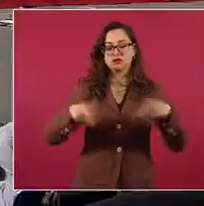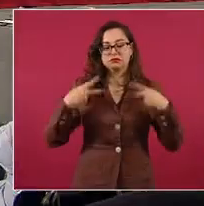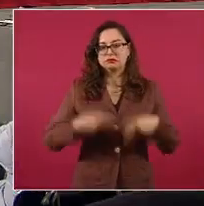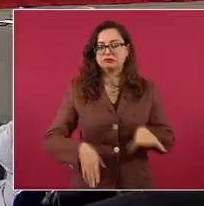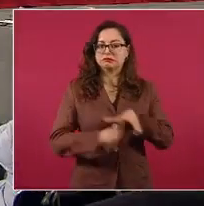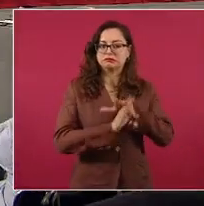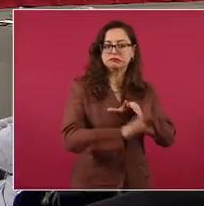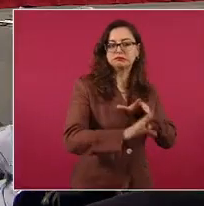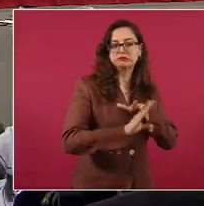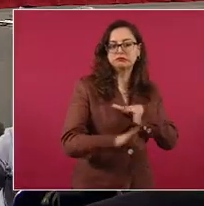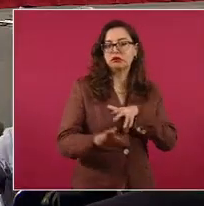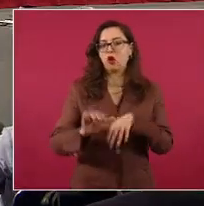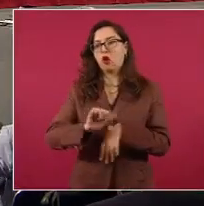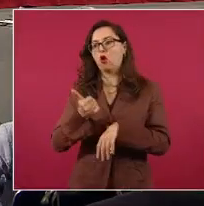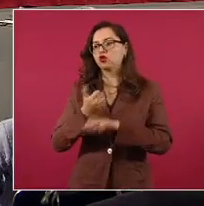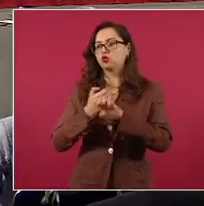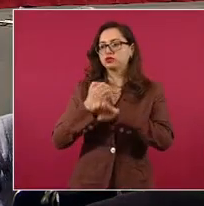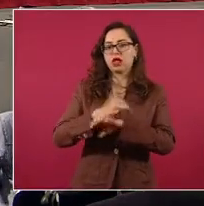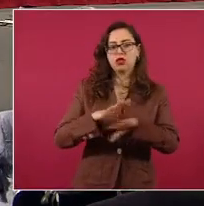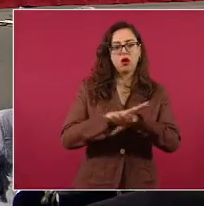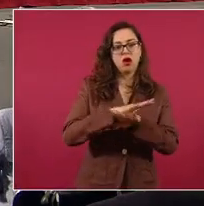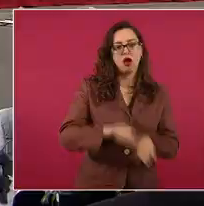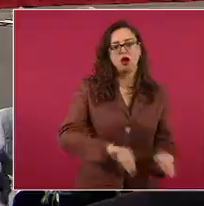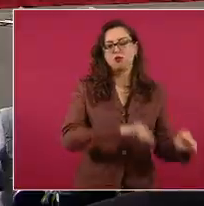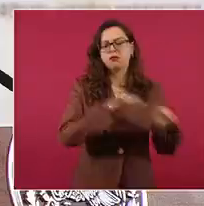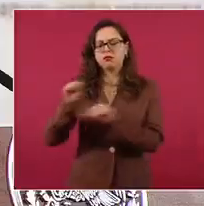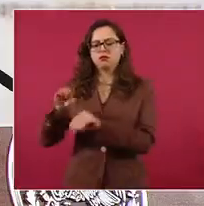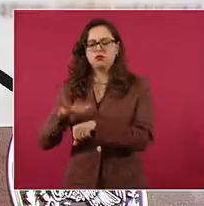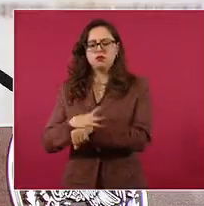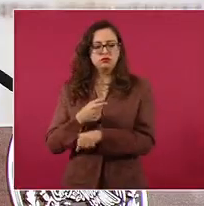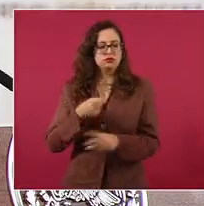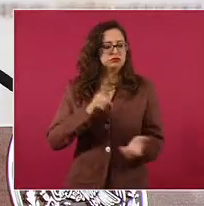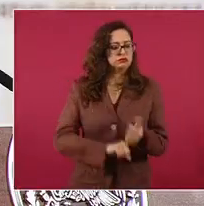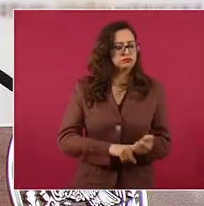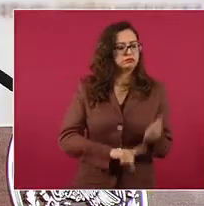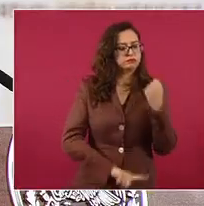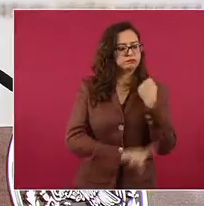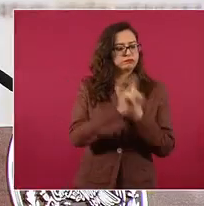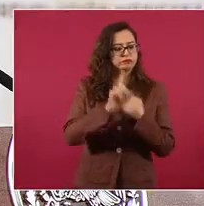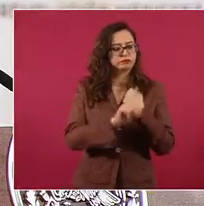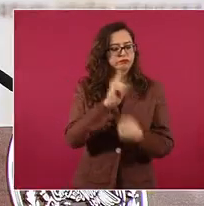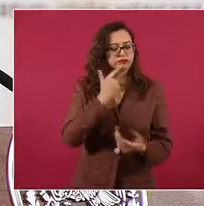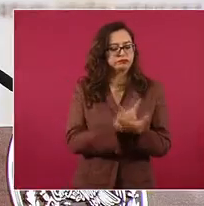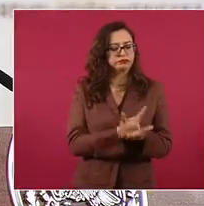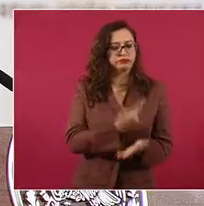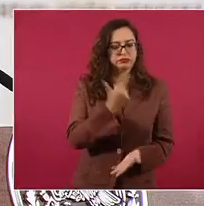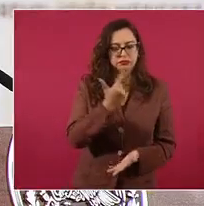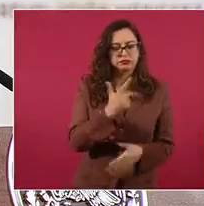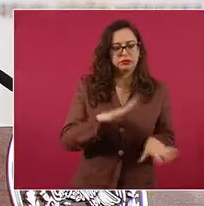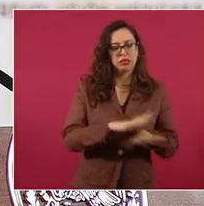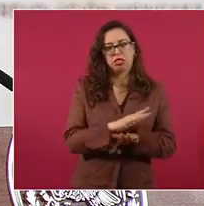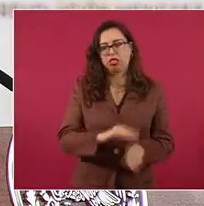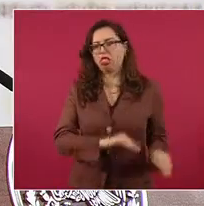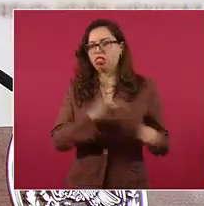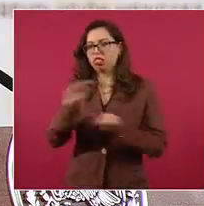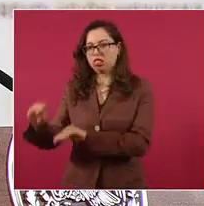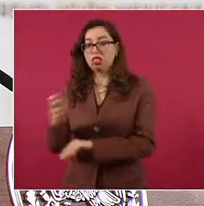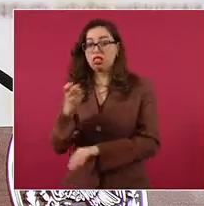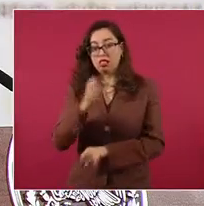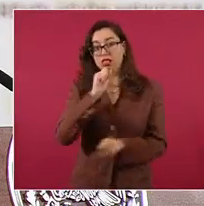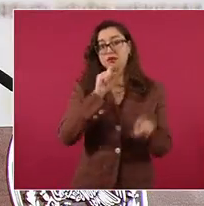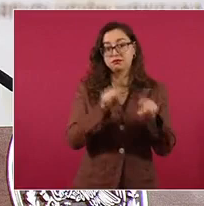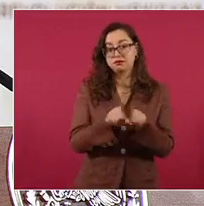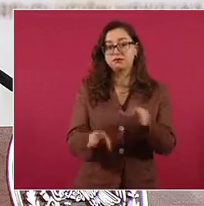instrumentos legales que nos permitan actuar como hasta ahora se ha venido haciendo. Un tema que poco abordamos y sí quisiera